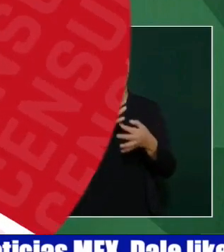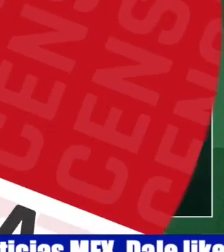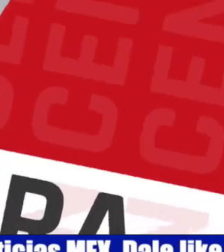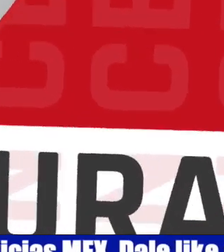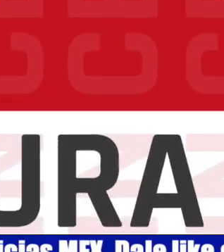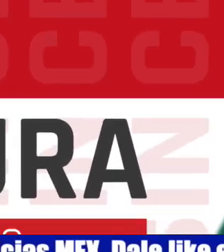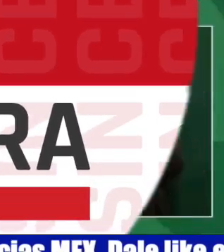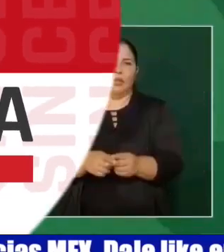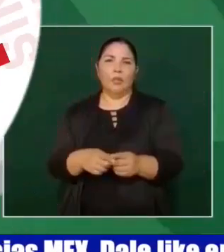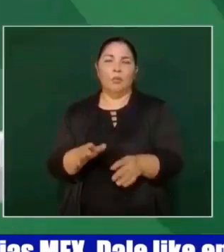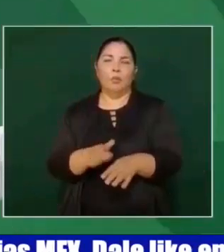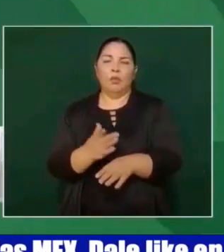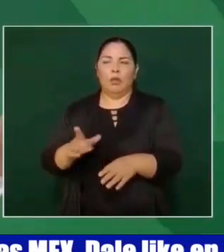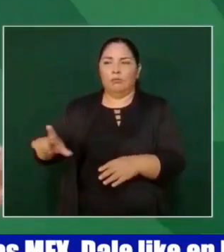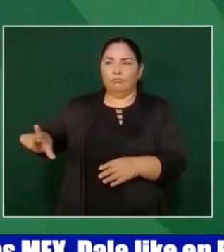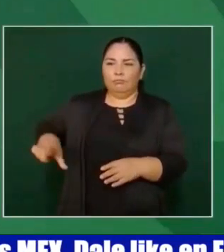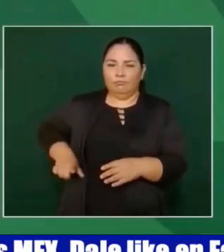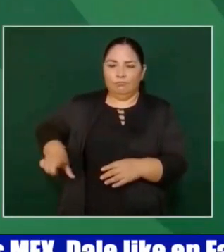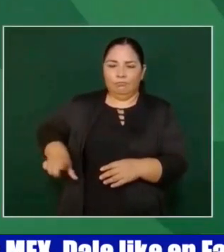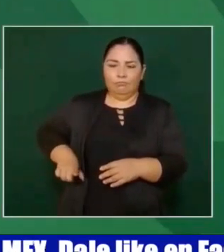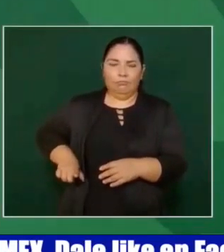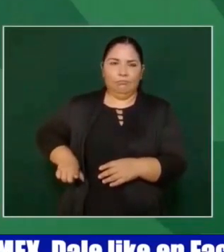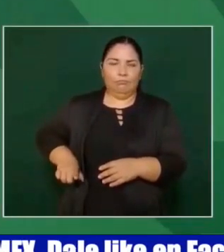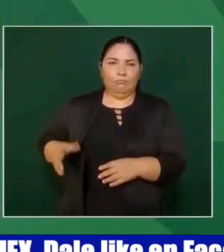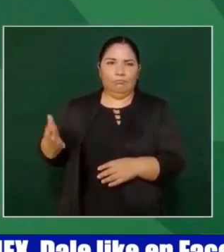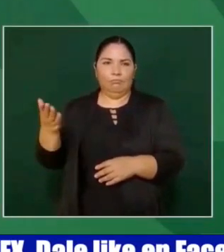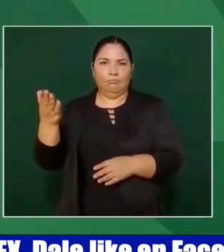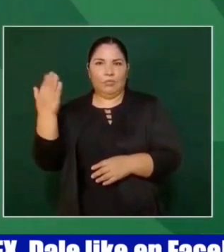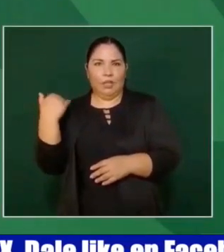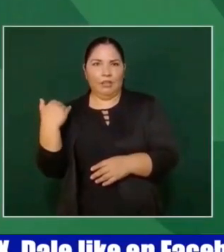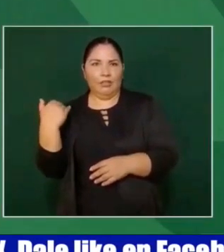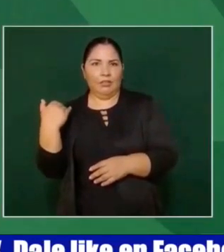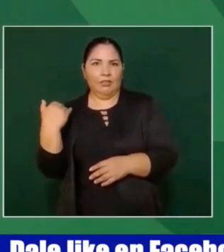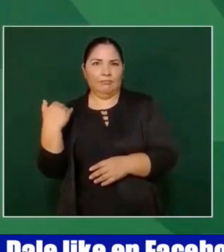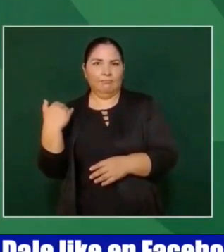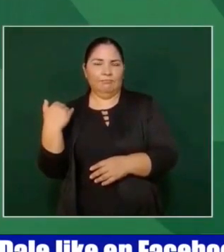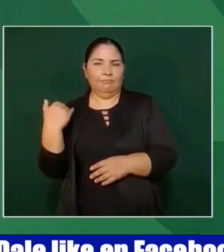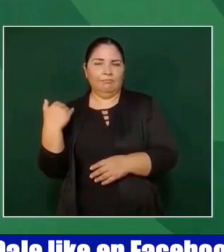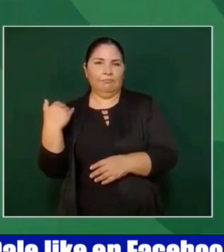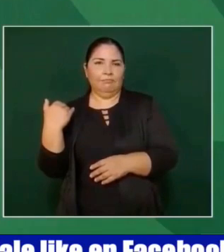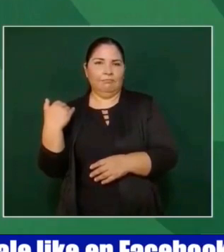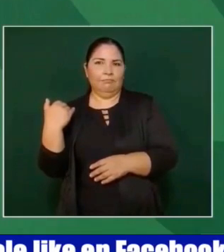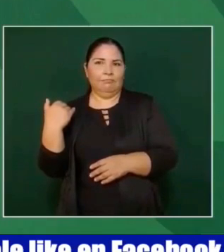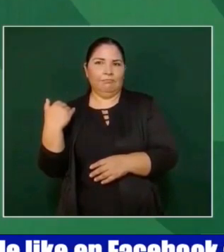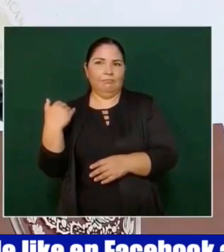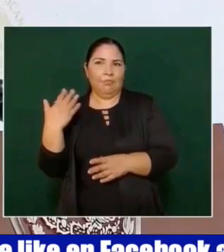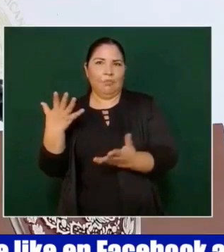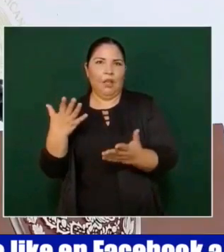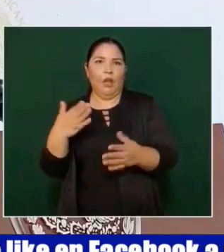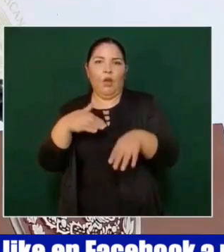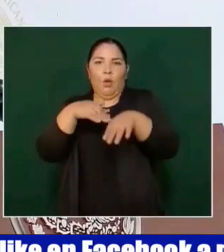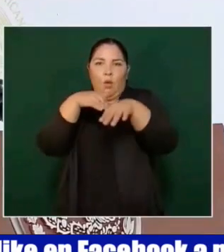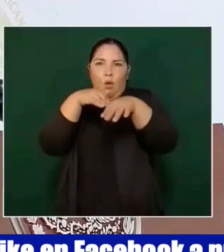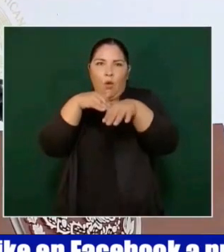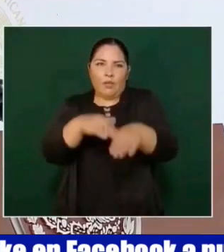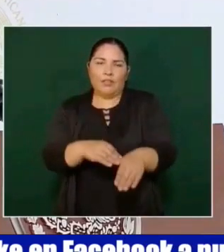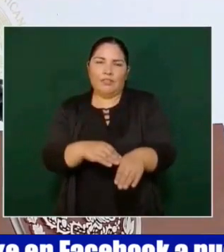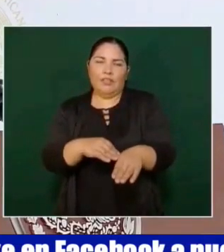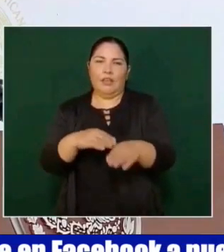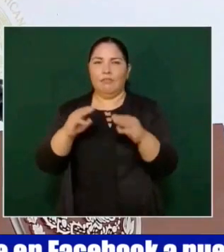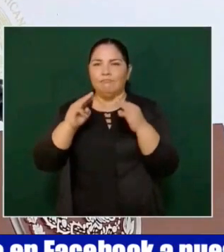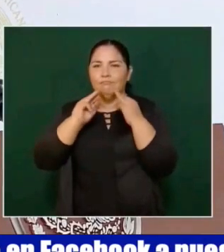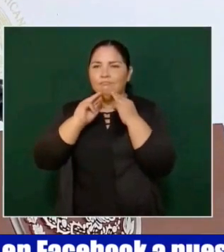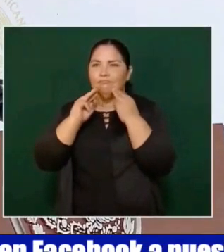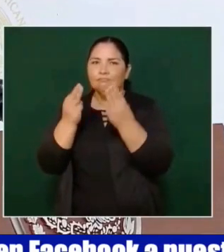El gobierno estaba al servicio de la delincuencia,